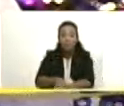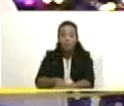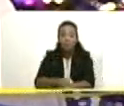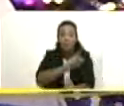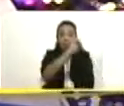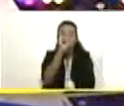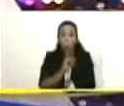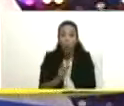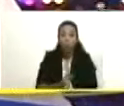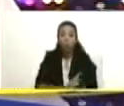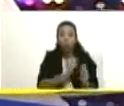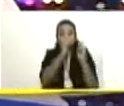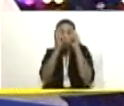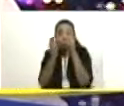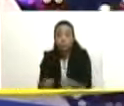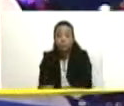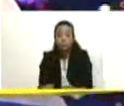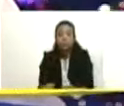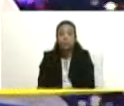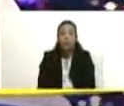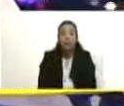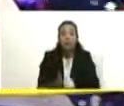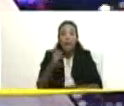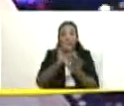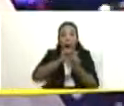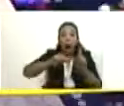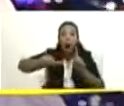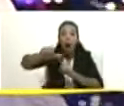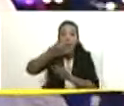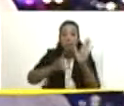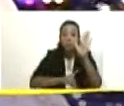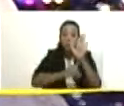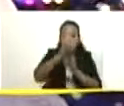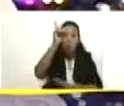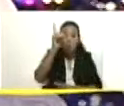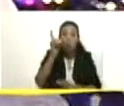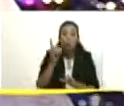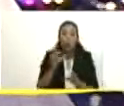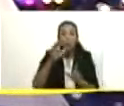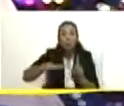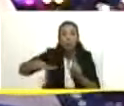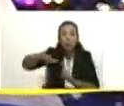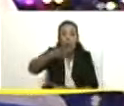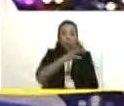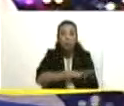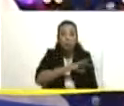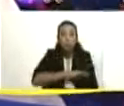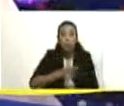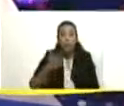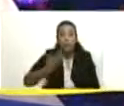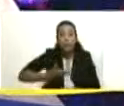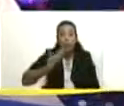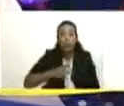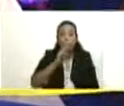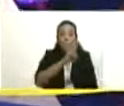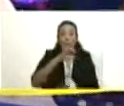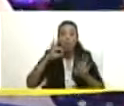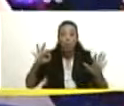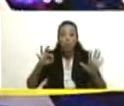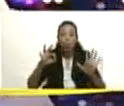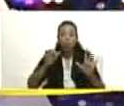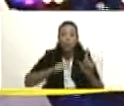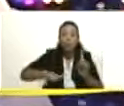ya designé, de las áreas de desarrollo integral, de los sectores de desarrollo integral, son 28